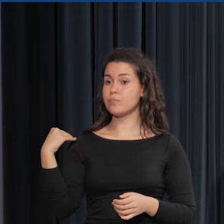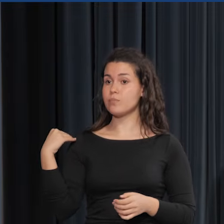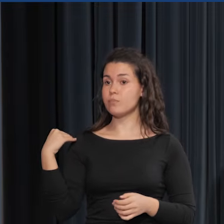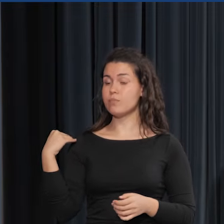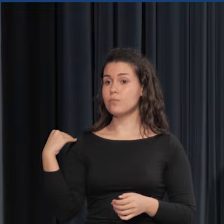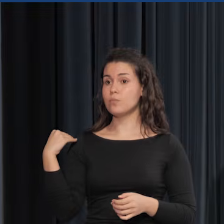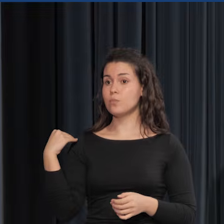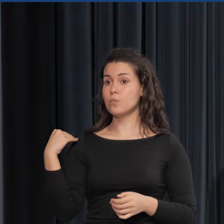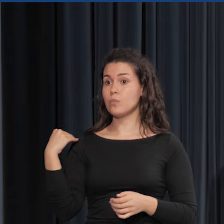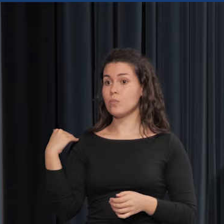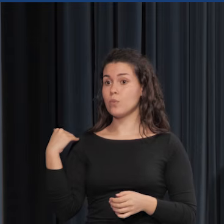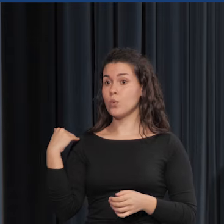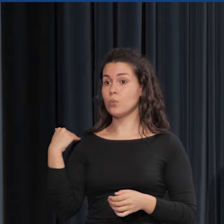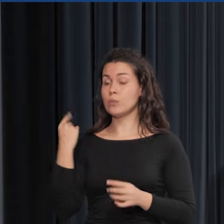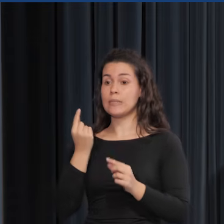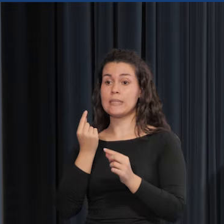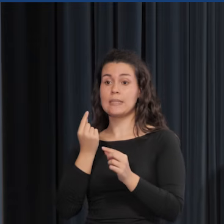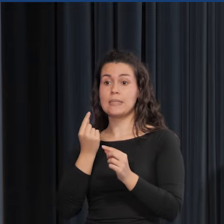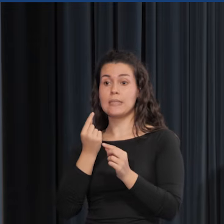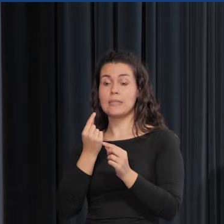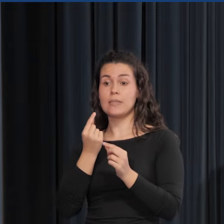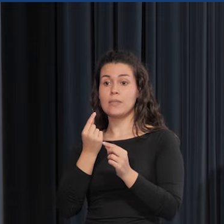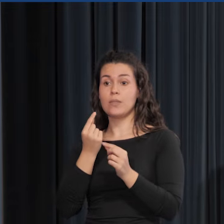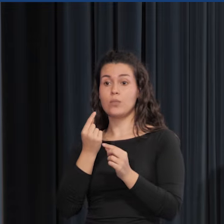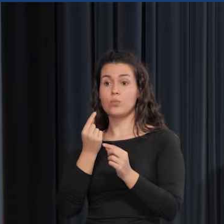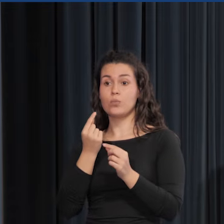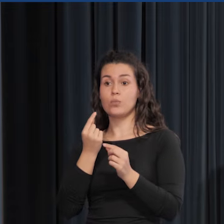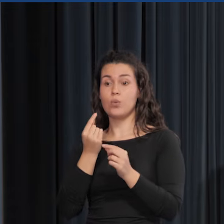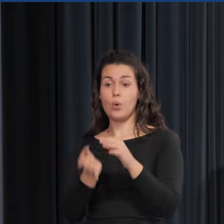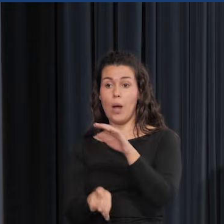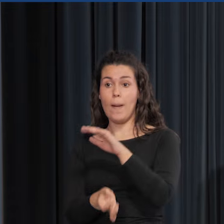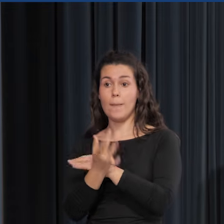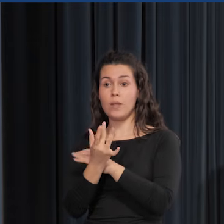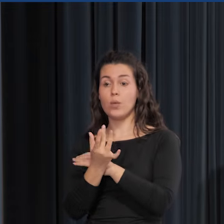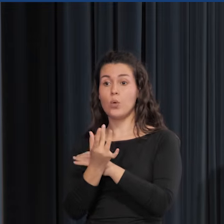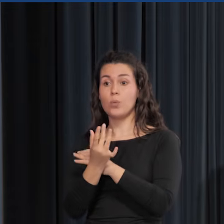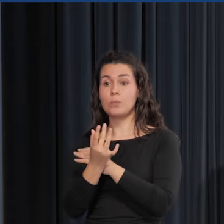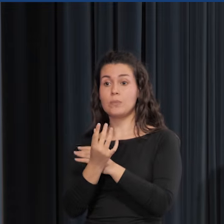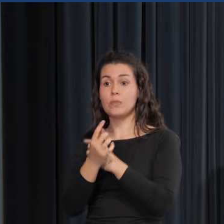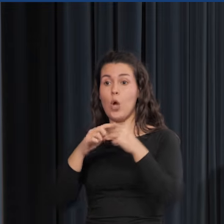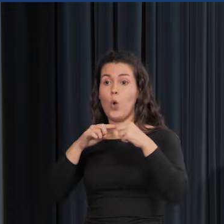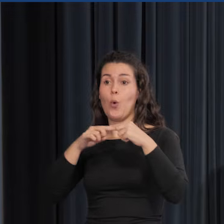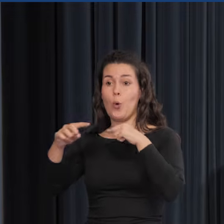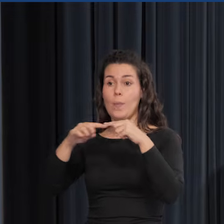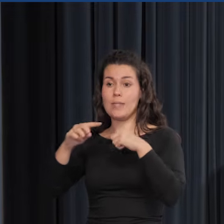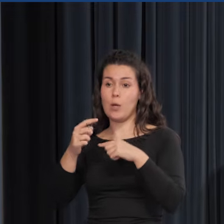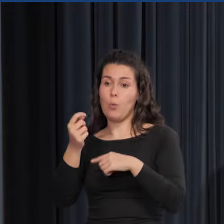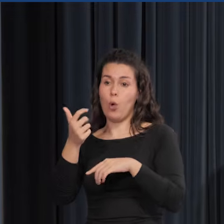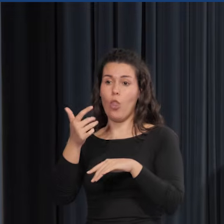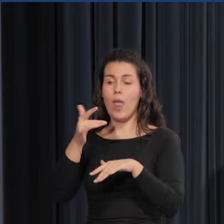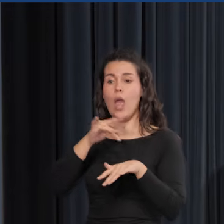publicó un chatbot que funciona con inteligencia artificial, que ayuda, es una especie de orientador